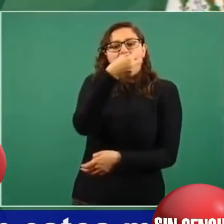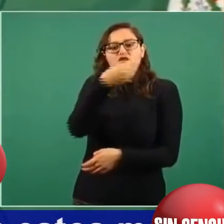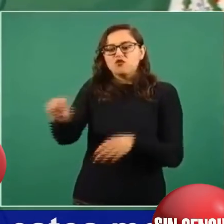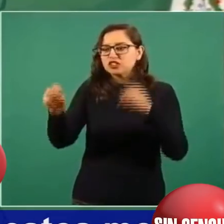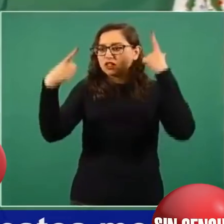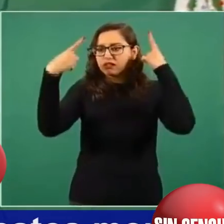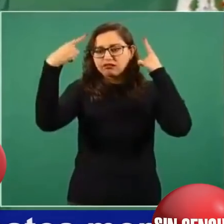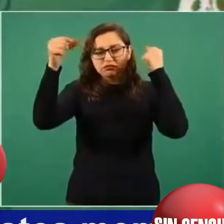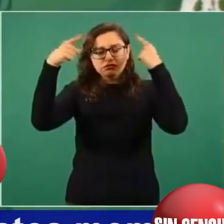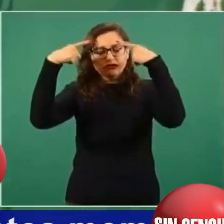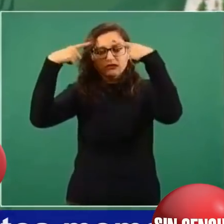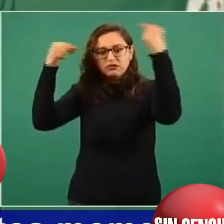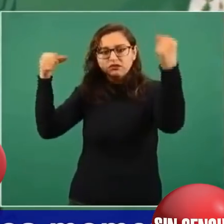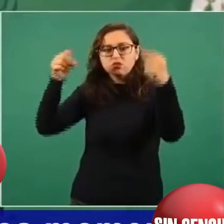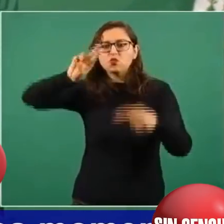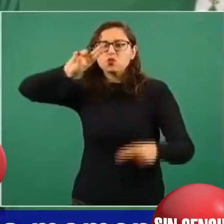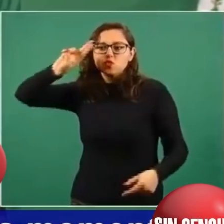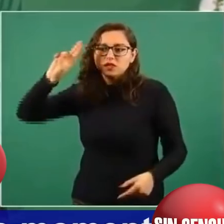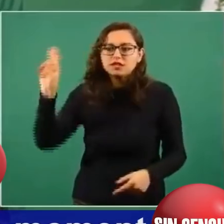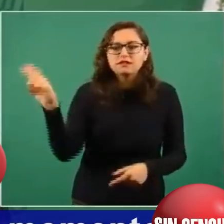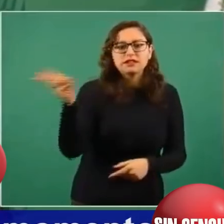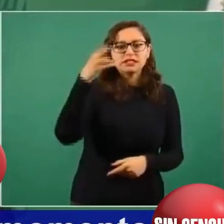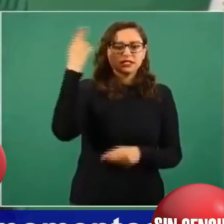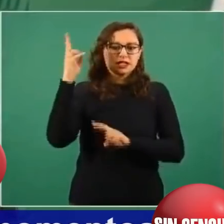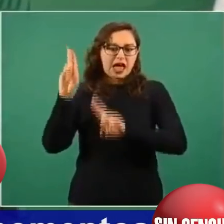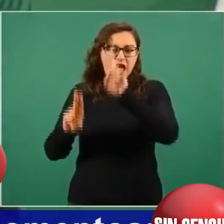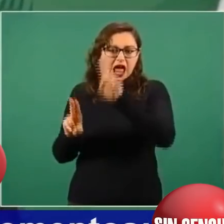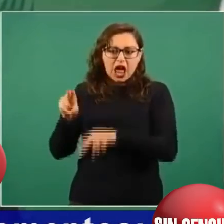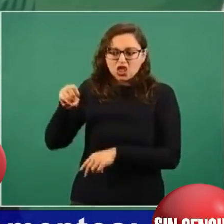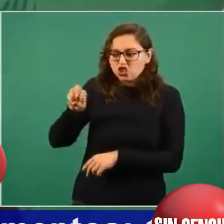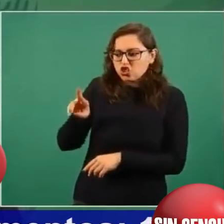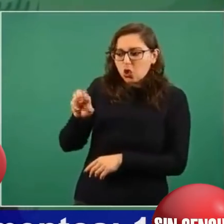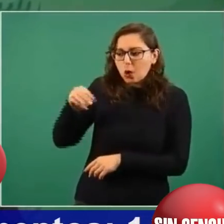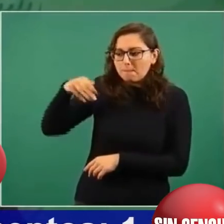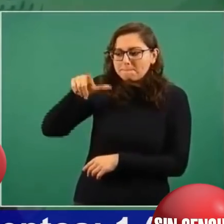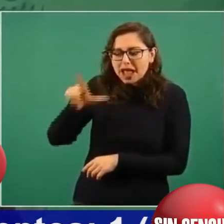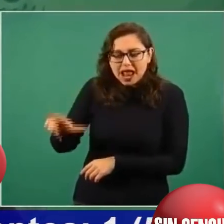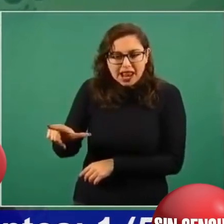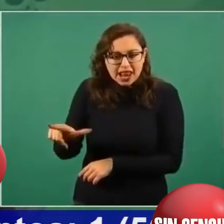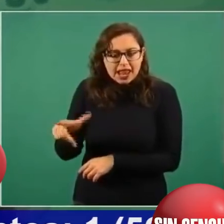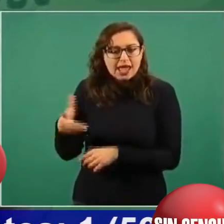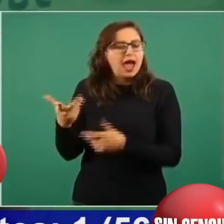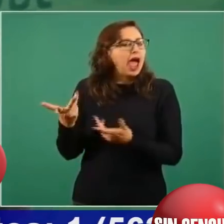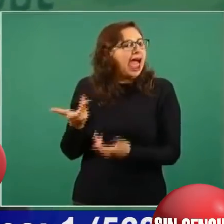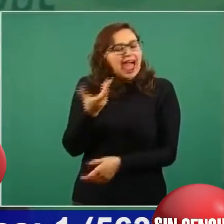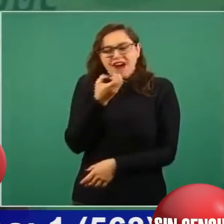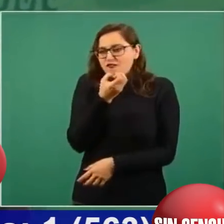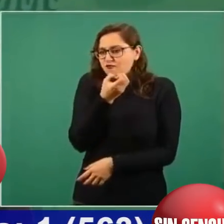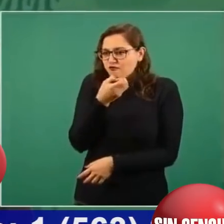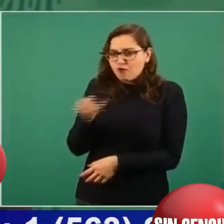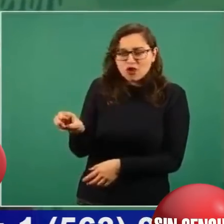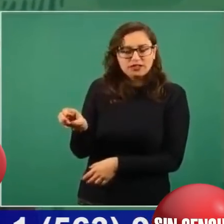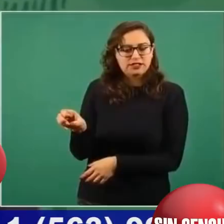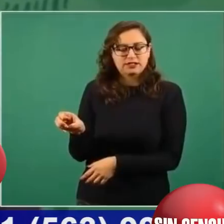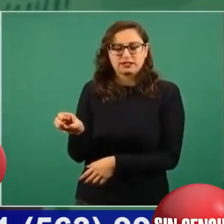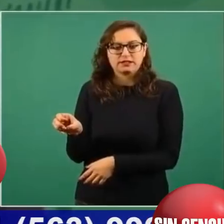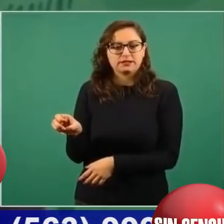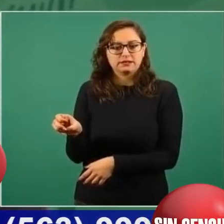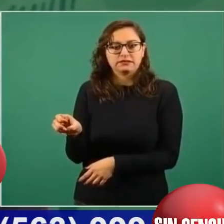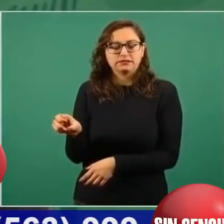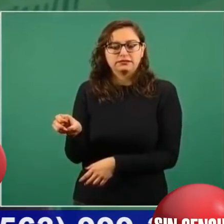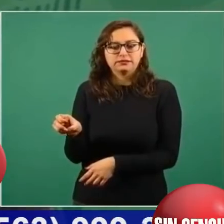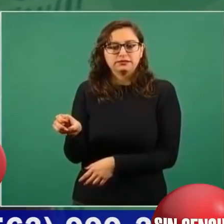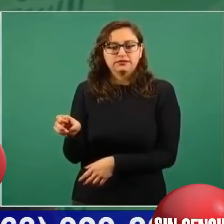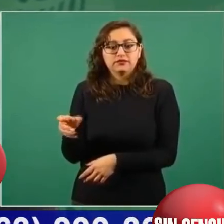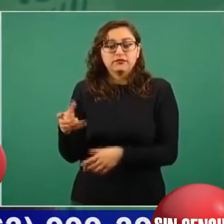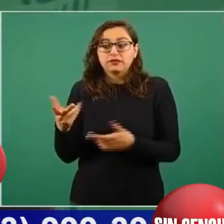normales y que todo el que sale, que todo el que egresa